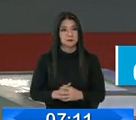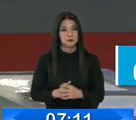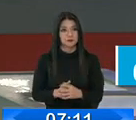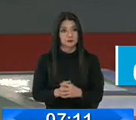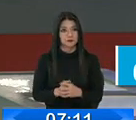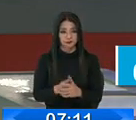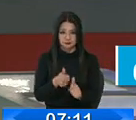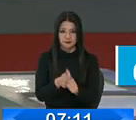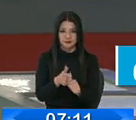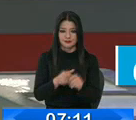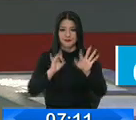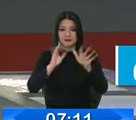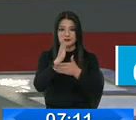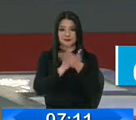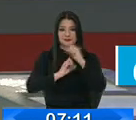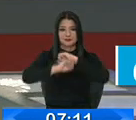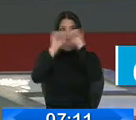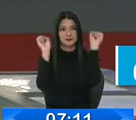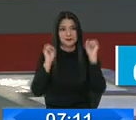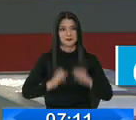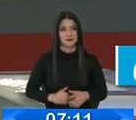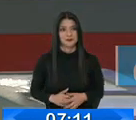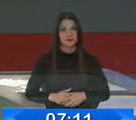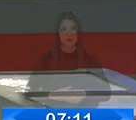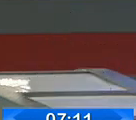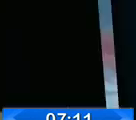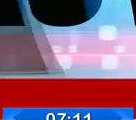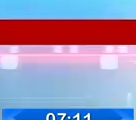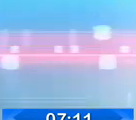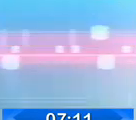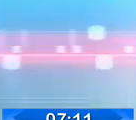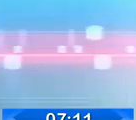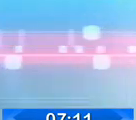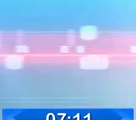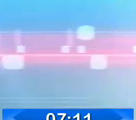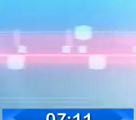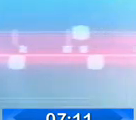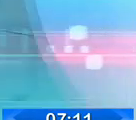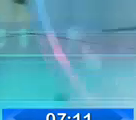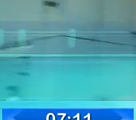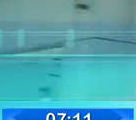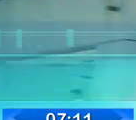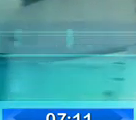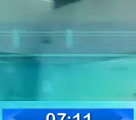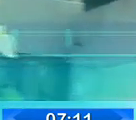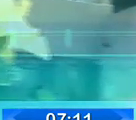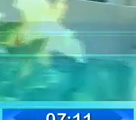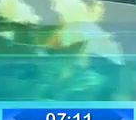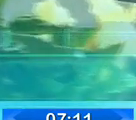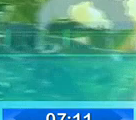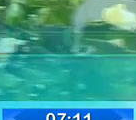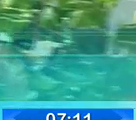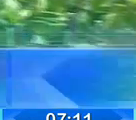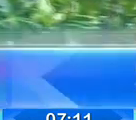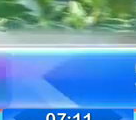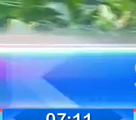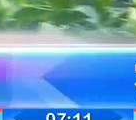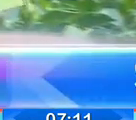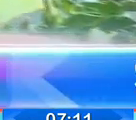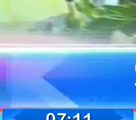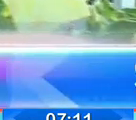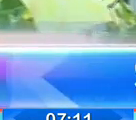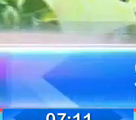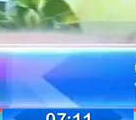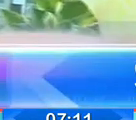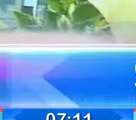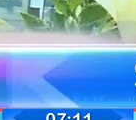Invitados, 7:30 de la mañana. Y es momento de hacer una pausa comercial. Al retornar les contamos que en los próximos días